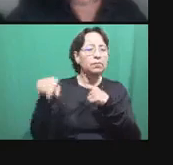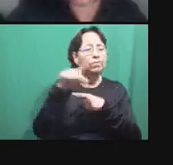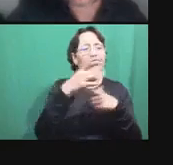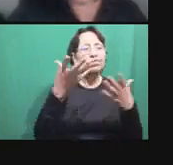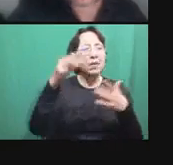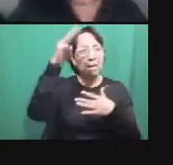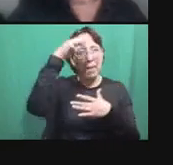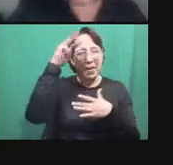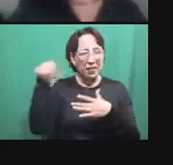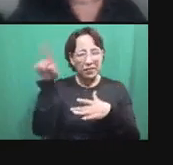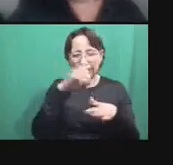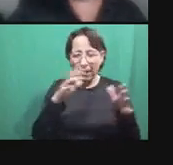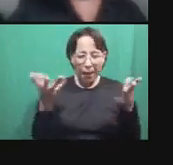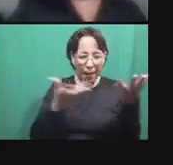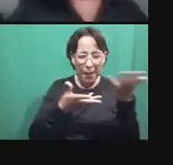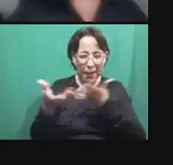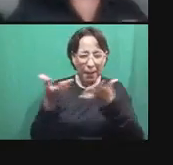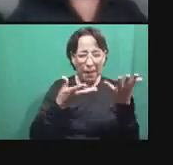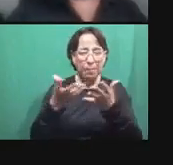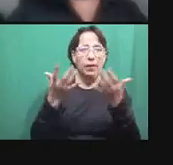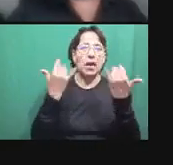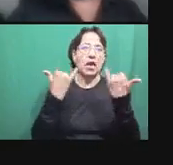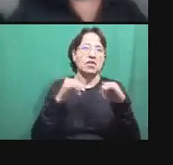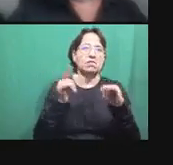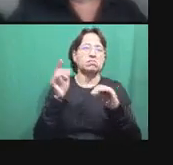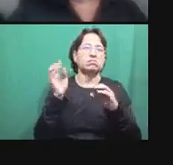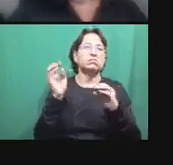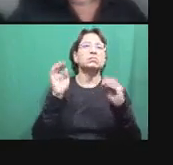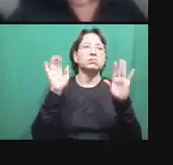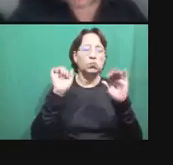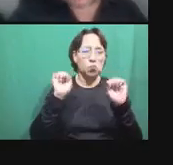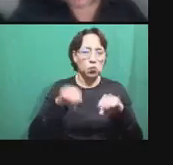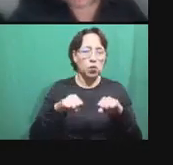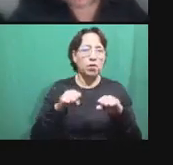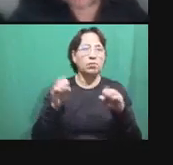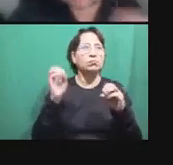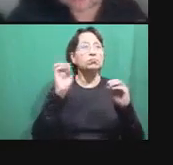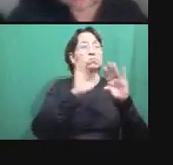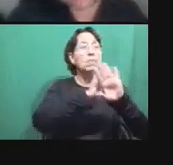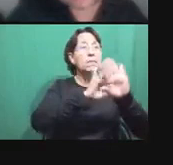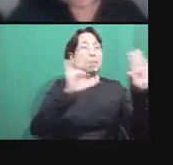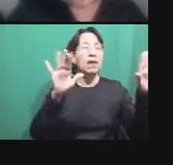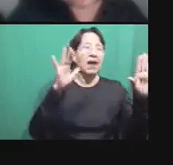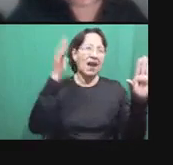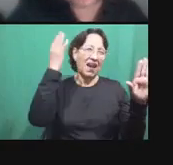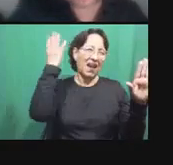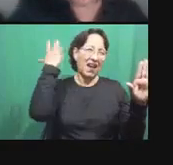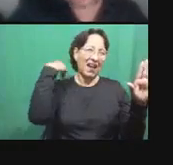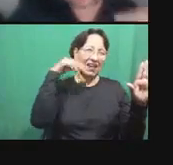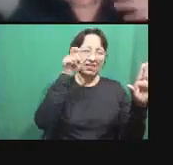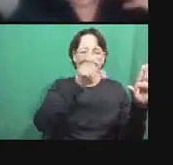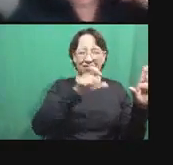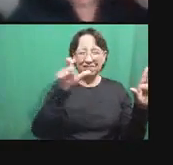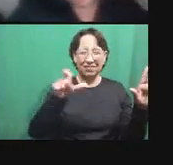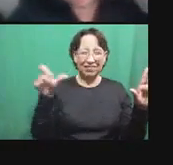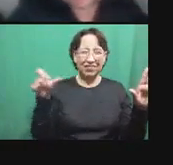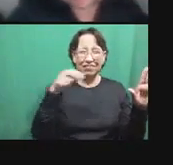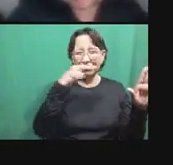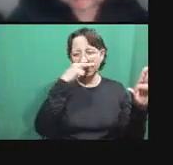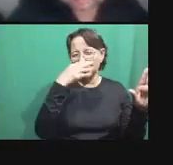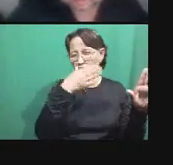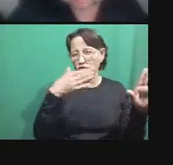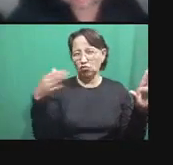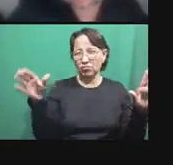a correlacionar ambos gestos para de nuevo tomar paredes que estaban grafiteadas por los chicos que allí son desdeñados por